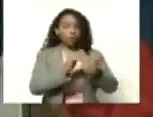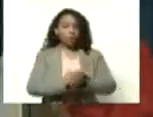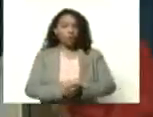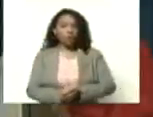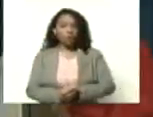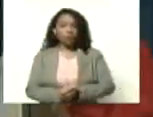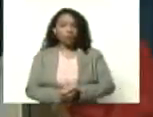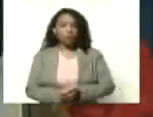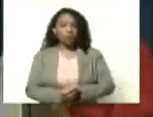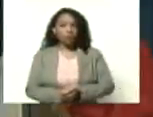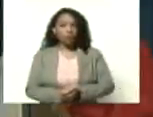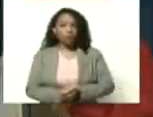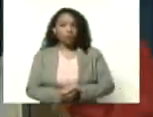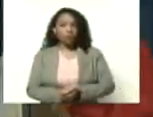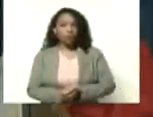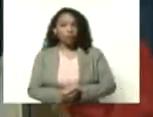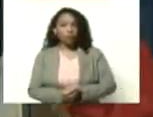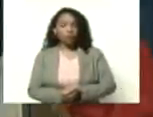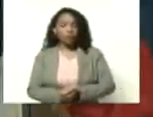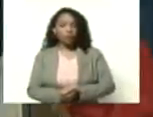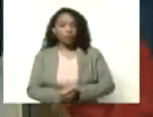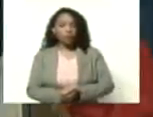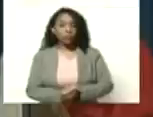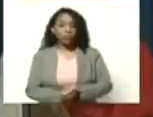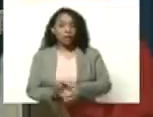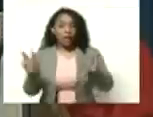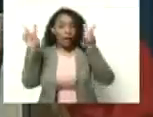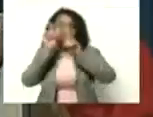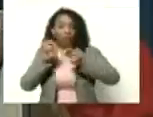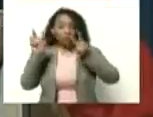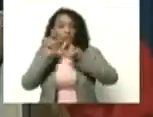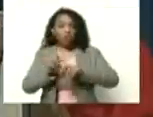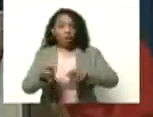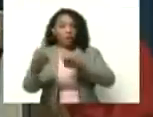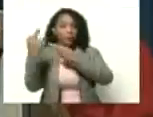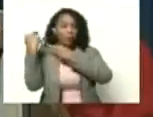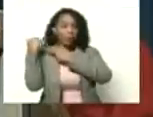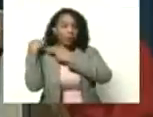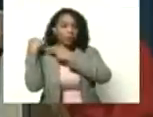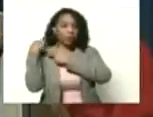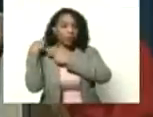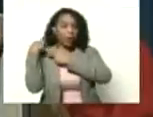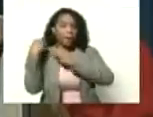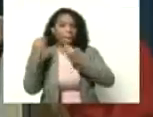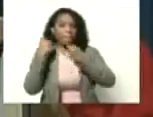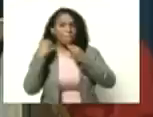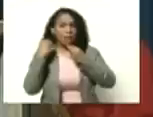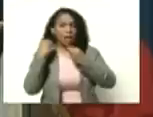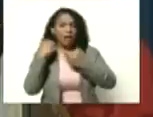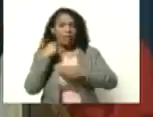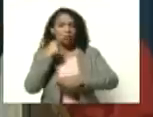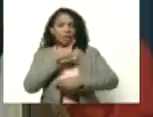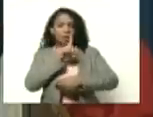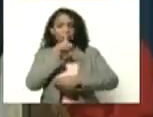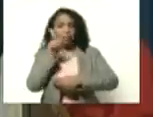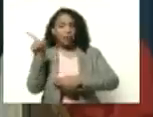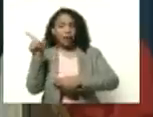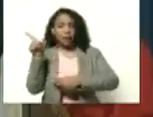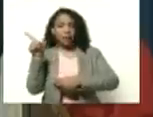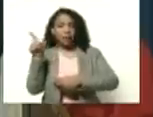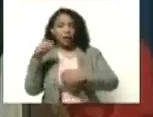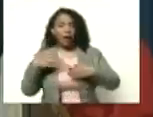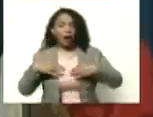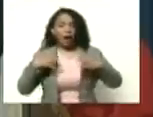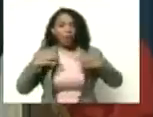plaza investigaciones que correspondan de rigor para determinar si esta camisa